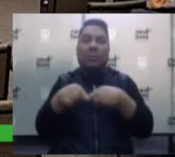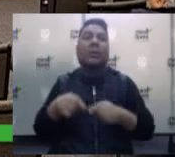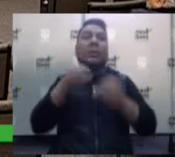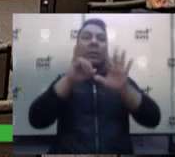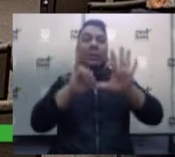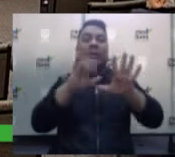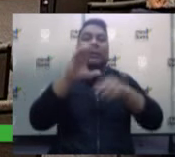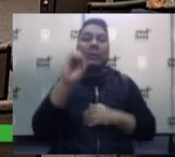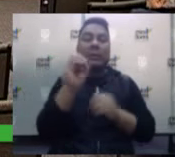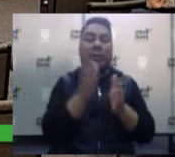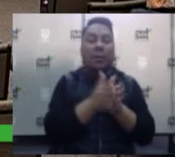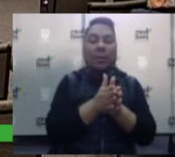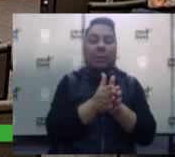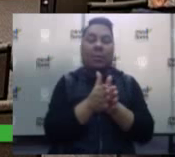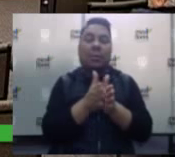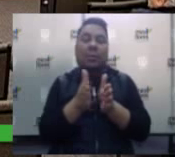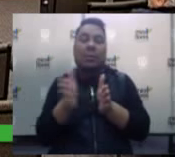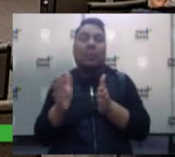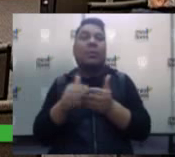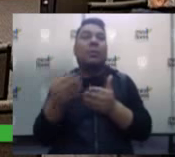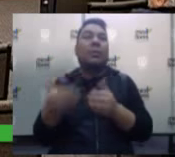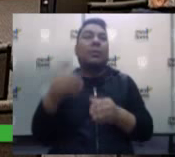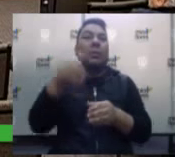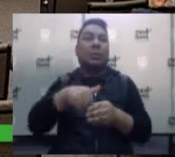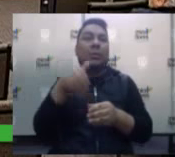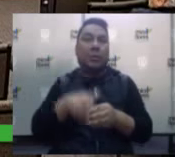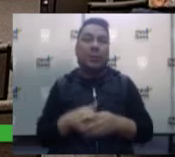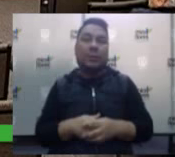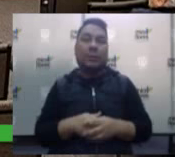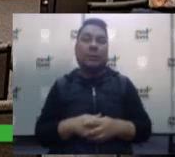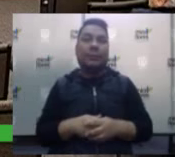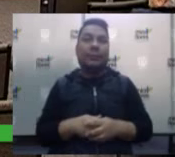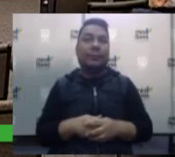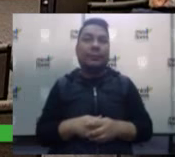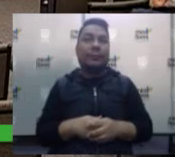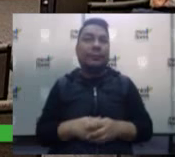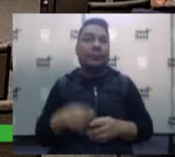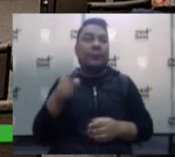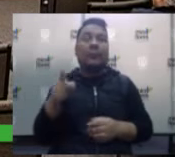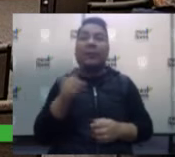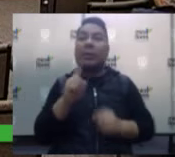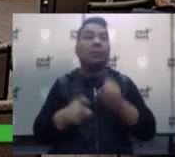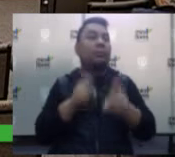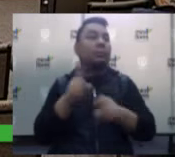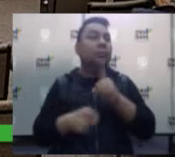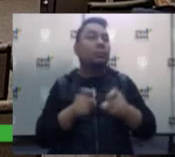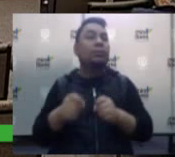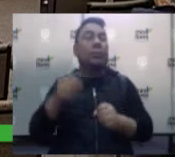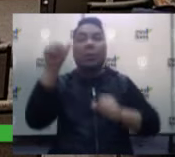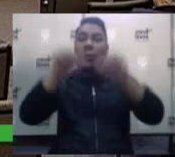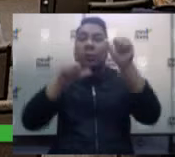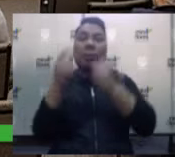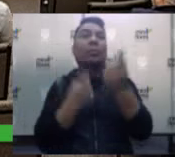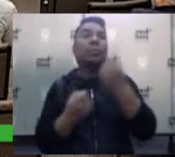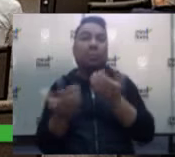días como un plazo máximo después de las elecciones. Si tuviesen alguna consulta o duda al respecto, por